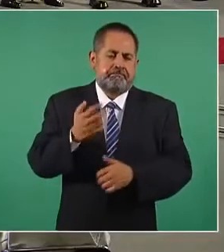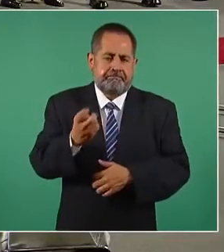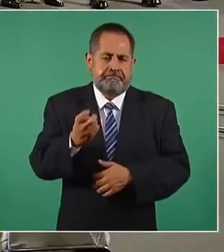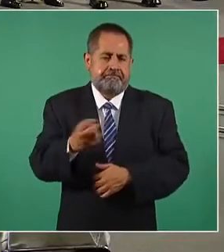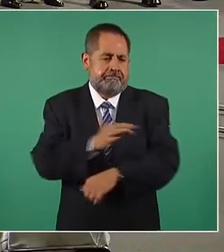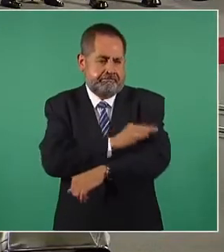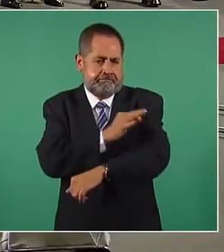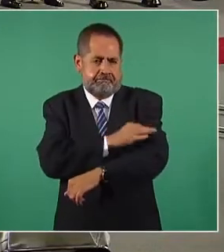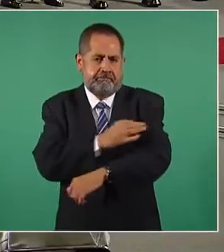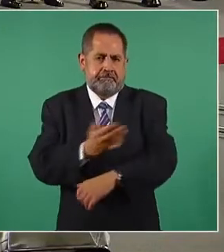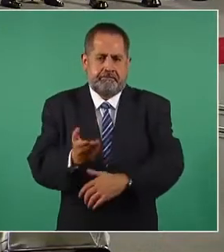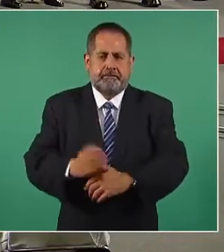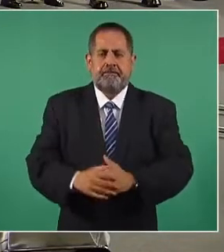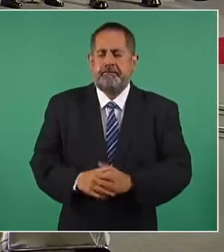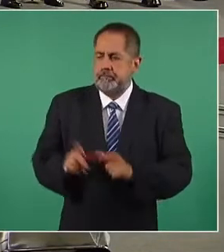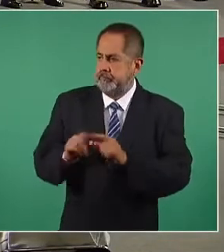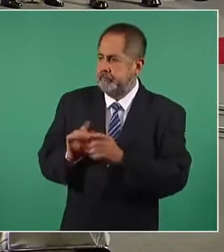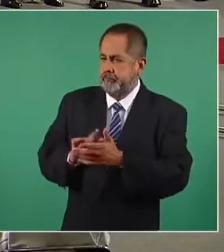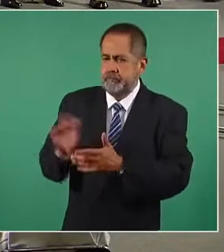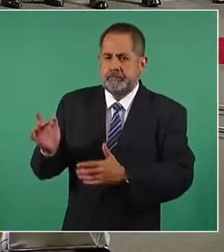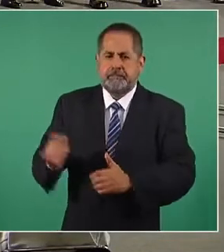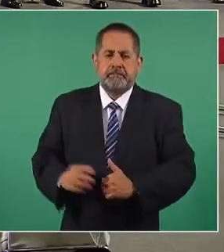presidente.